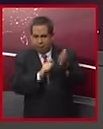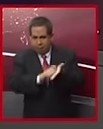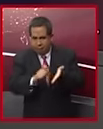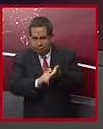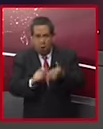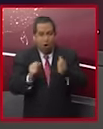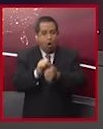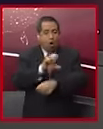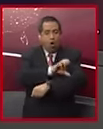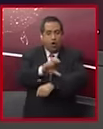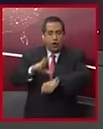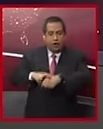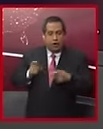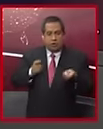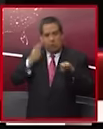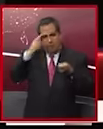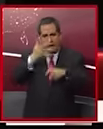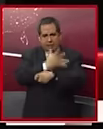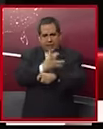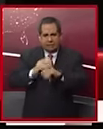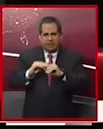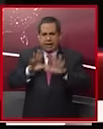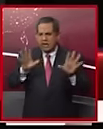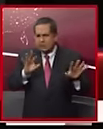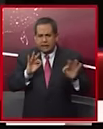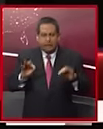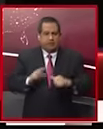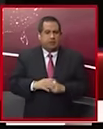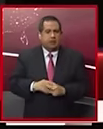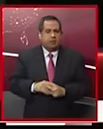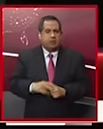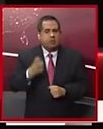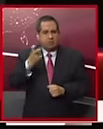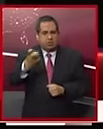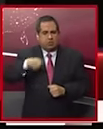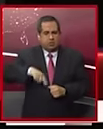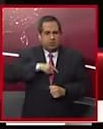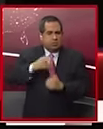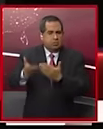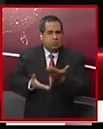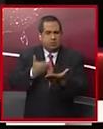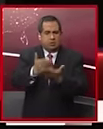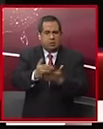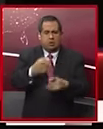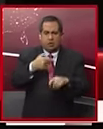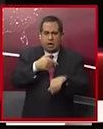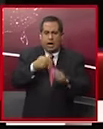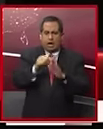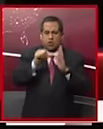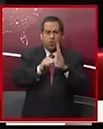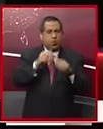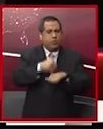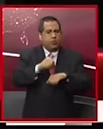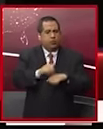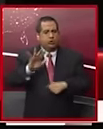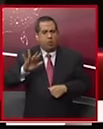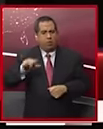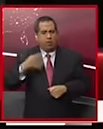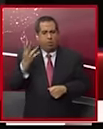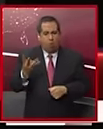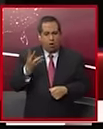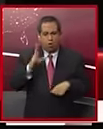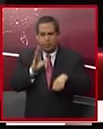de transparencia. Por eso lo que estamos proponiendo es que en el artículo 54 se